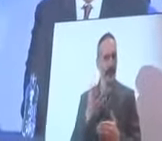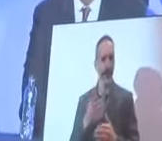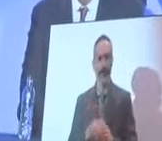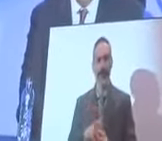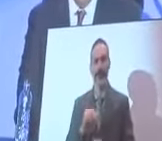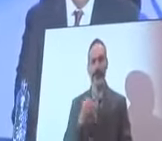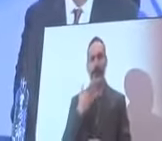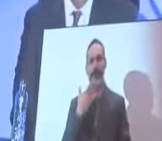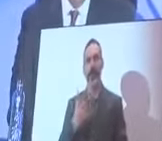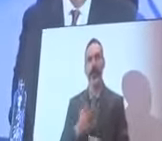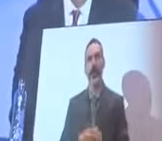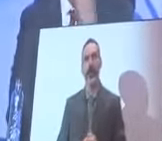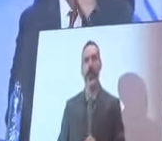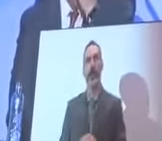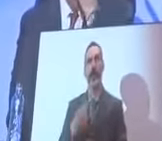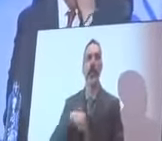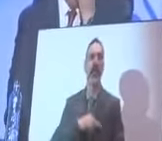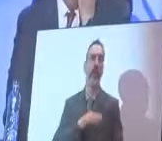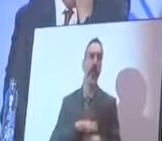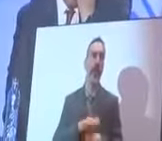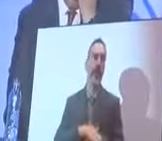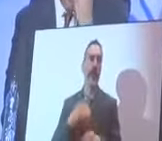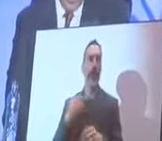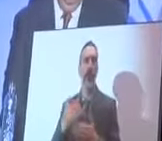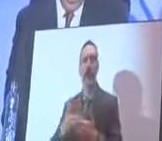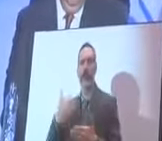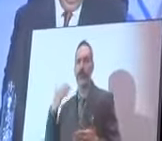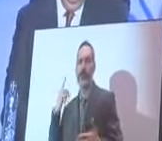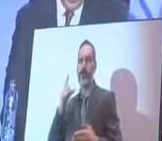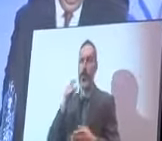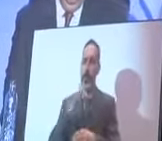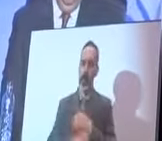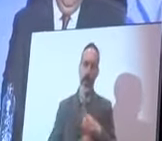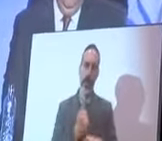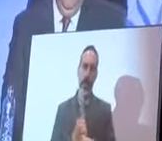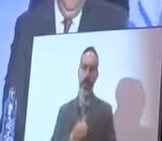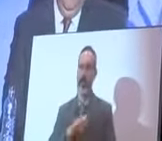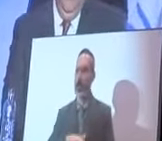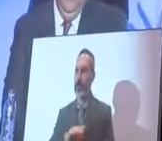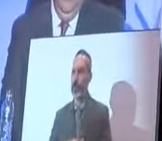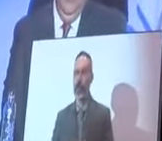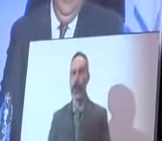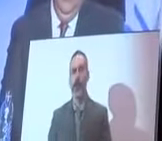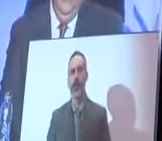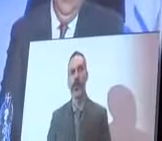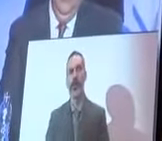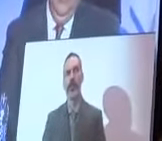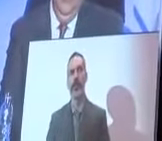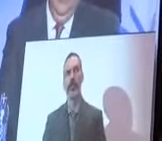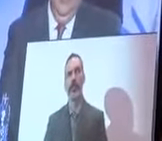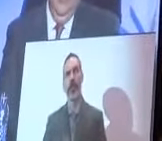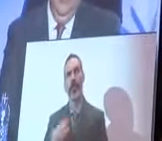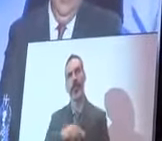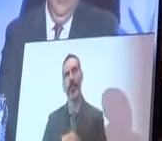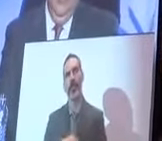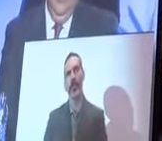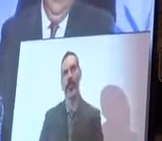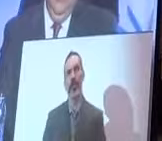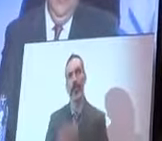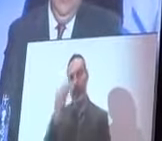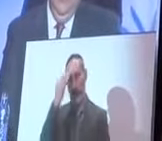Y entonces somos amigos desde hace más de 20 años. Nos conocimos cuando fuimos diputados en